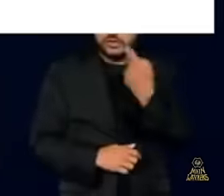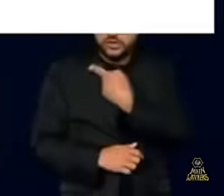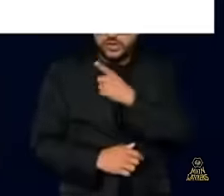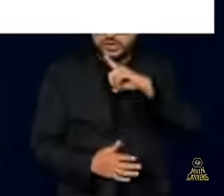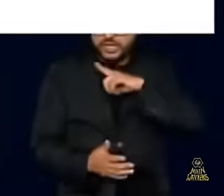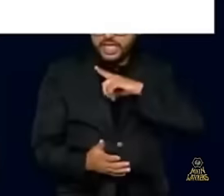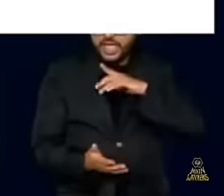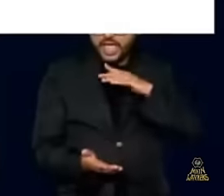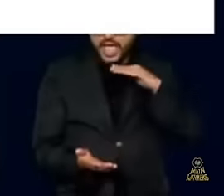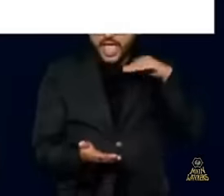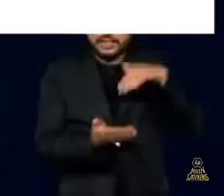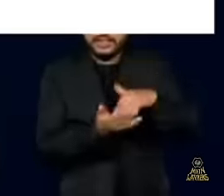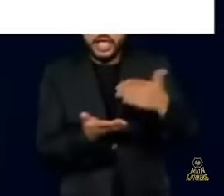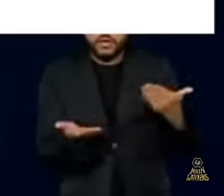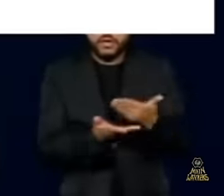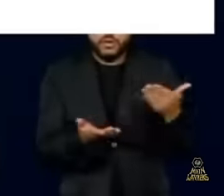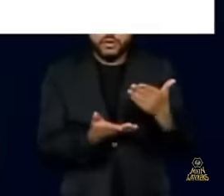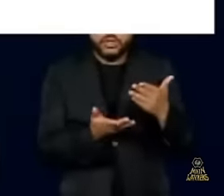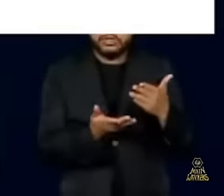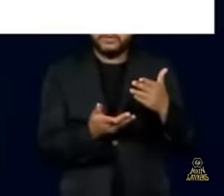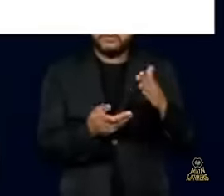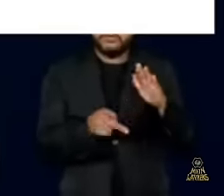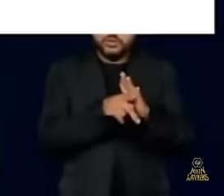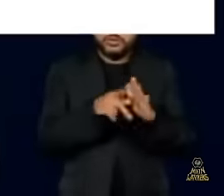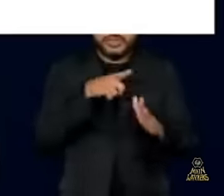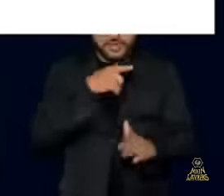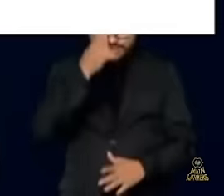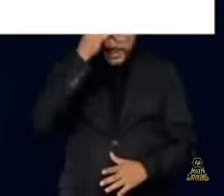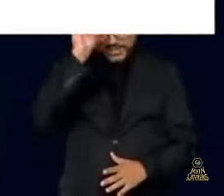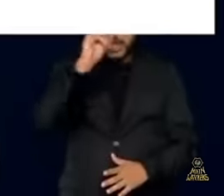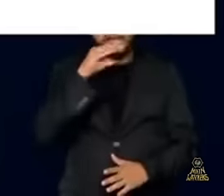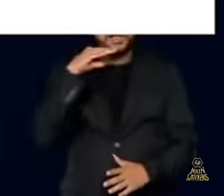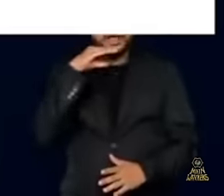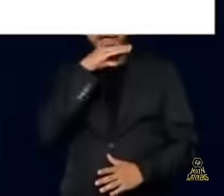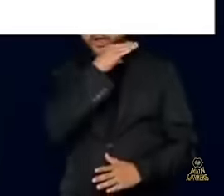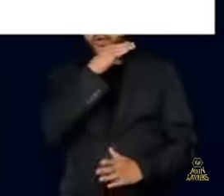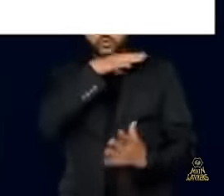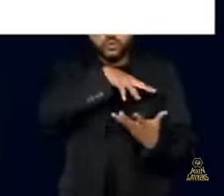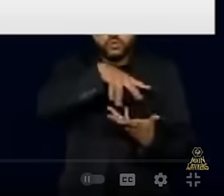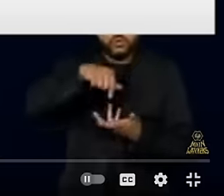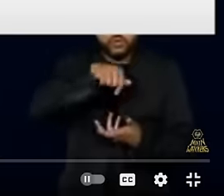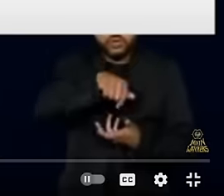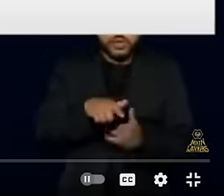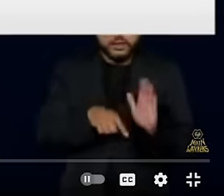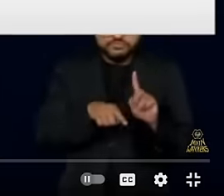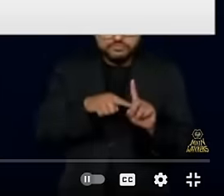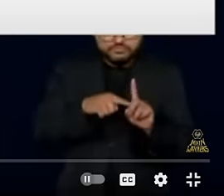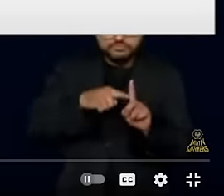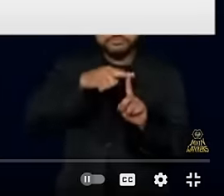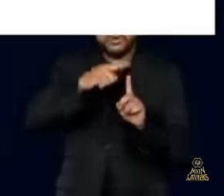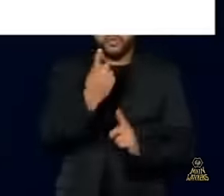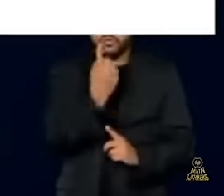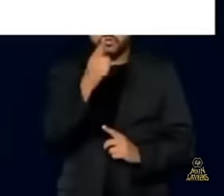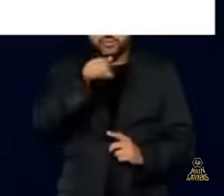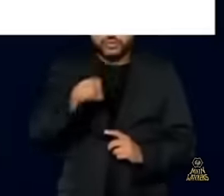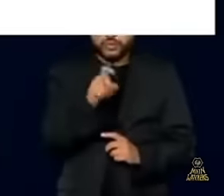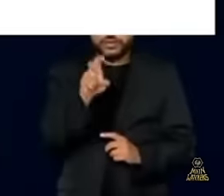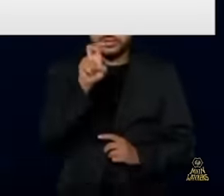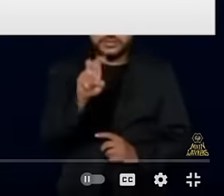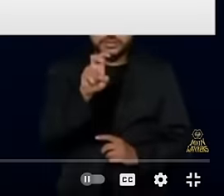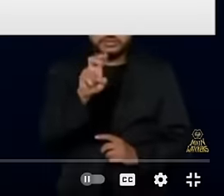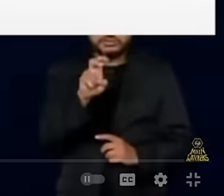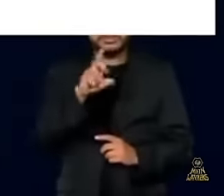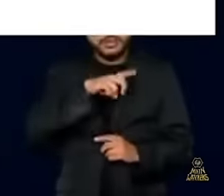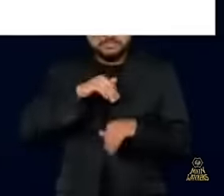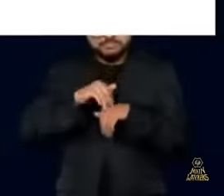son inviolables y solo pueden acceder a ellos agentes del Estado receptor con el consentimiento del jefe de la misión. La medida